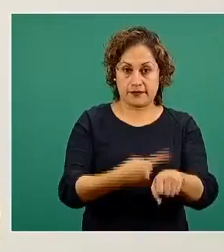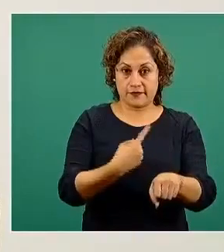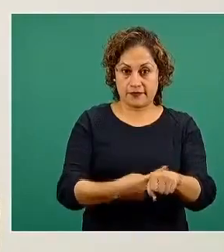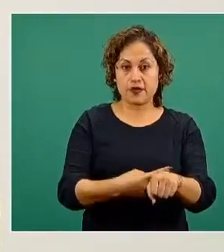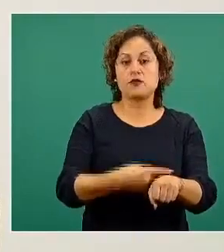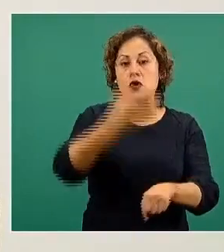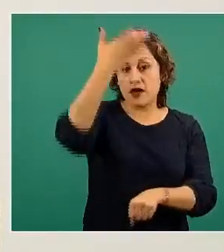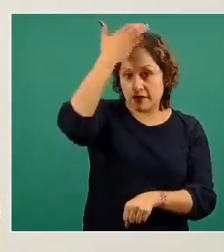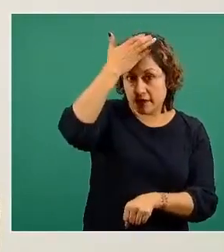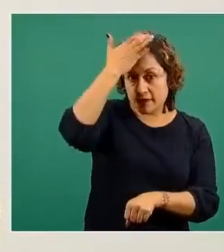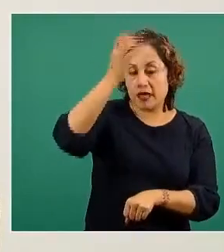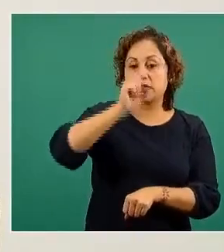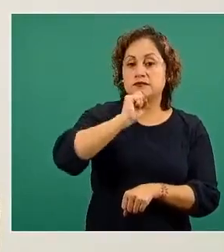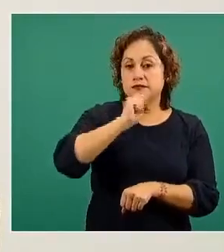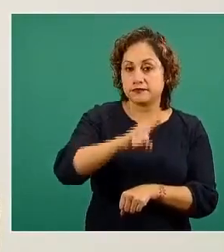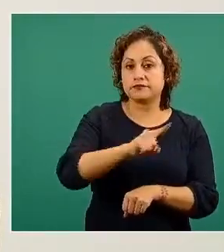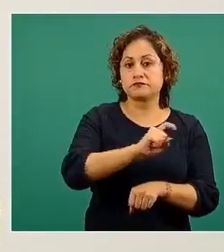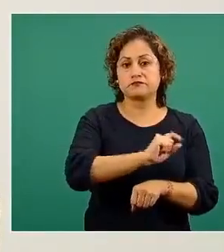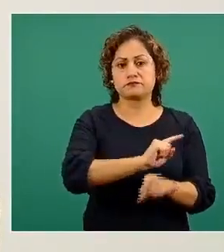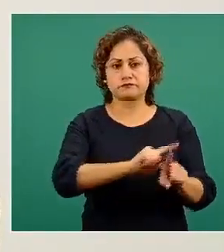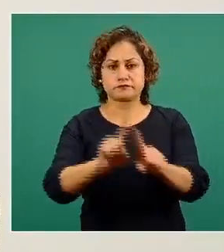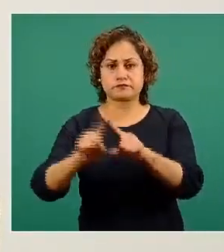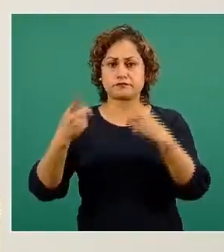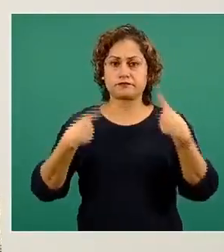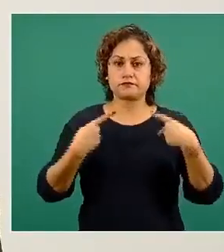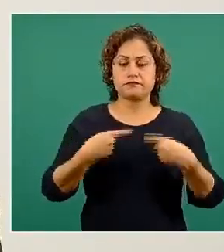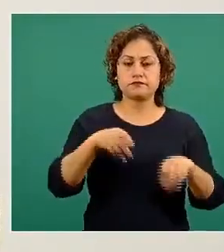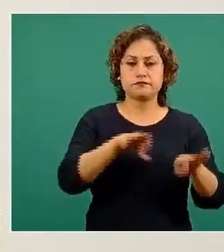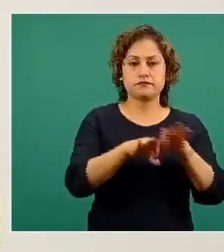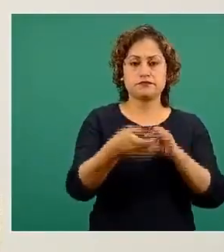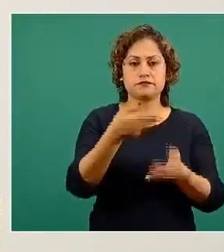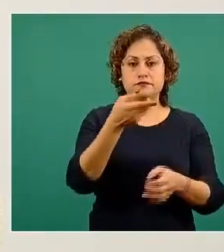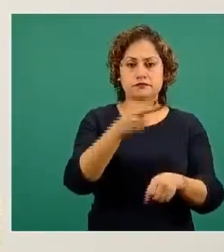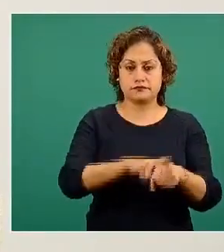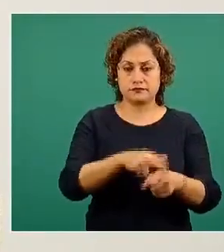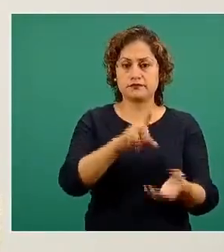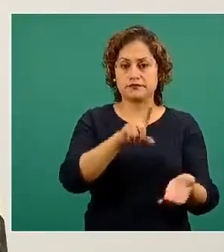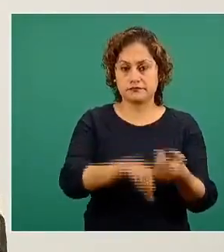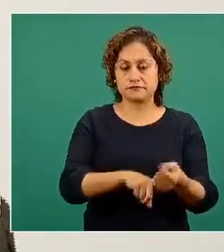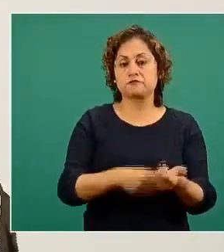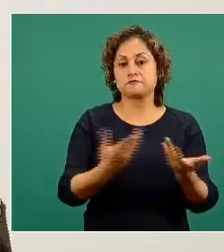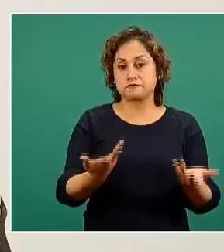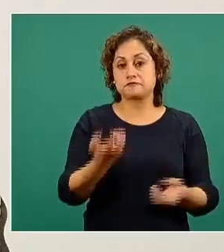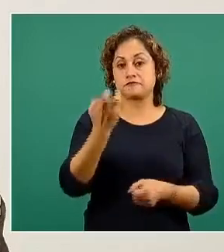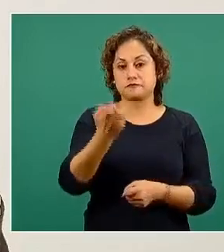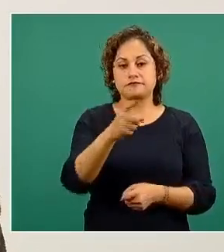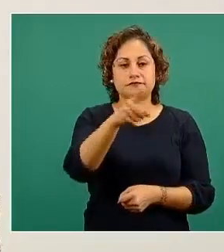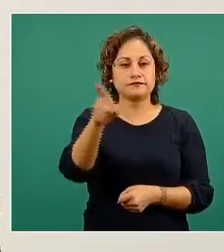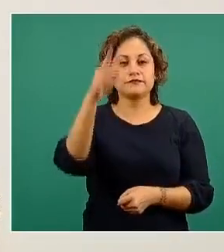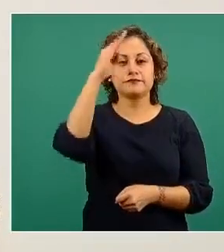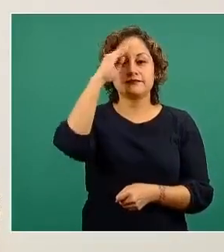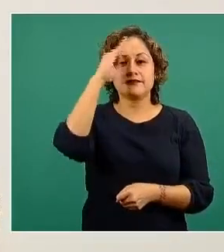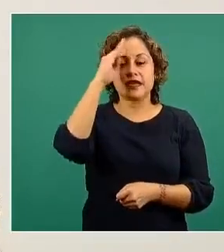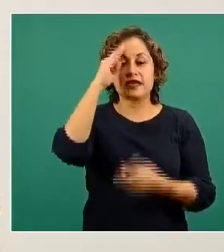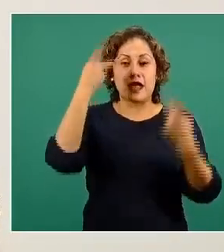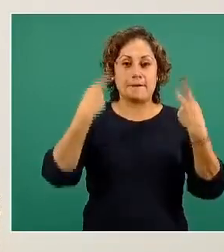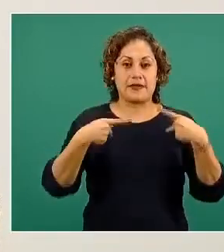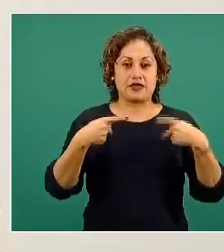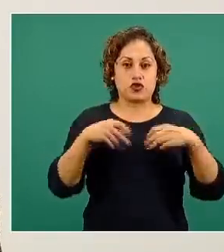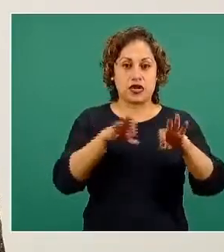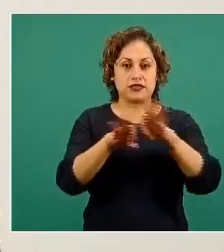personal de salud, y eso es importante seguir insistiendo. A veces pensamos en personal de salud y nos imaginamos batas y cofias nada